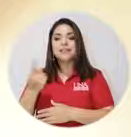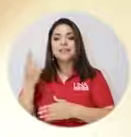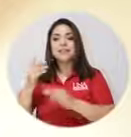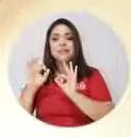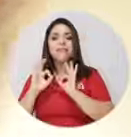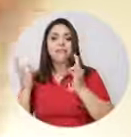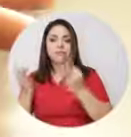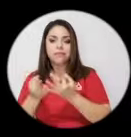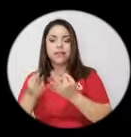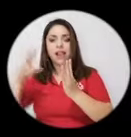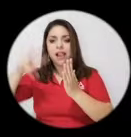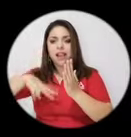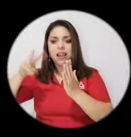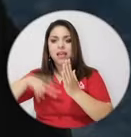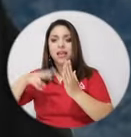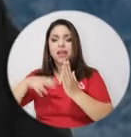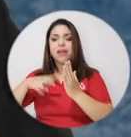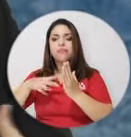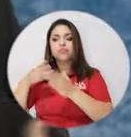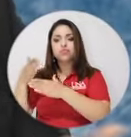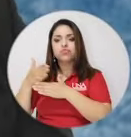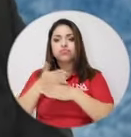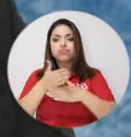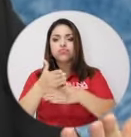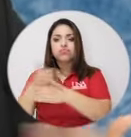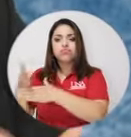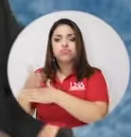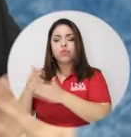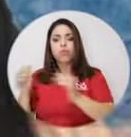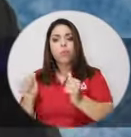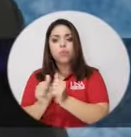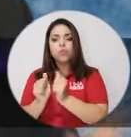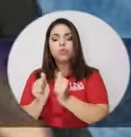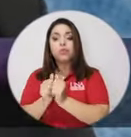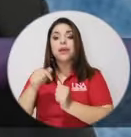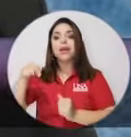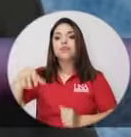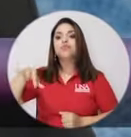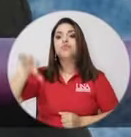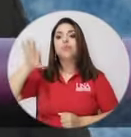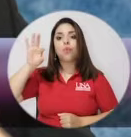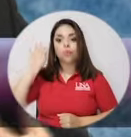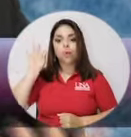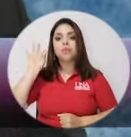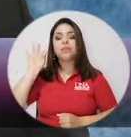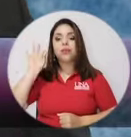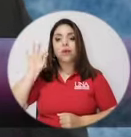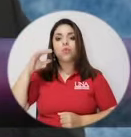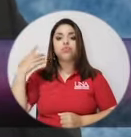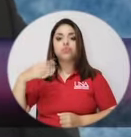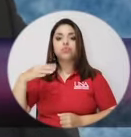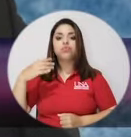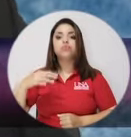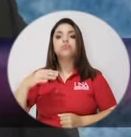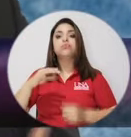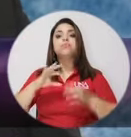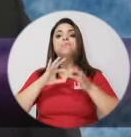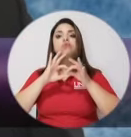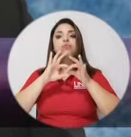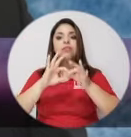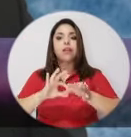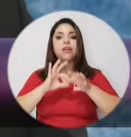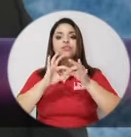la antigua práctica de leer cuentos de forma compartida adulto-niño. Se ha encontrado unas